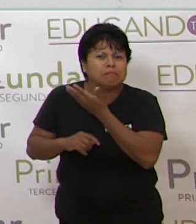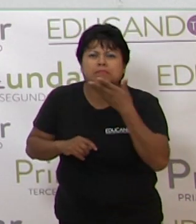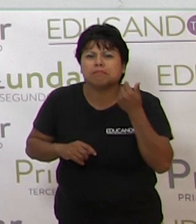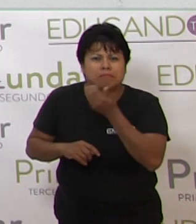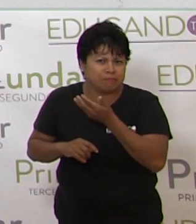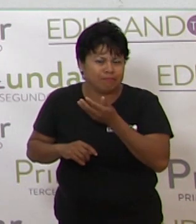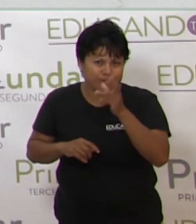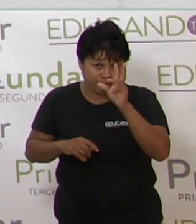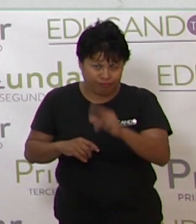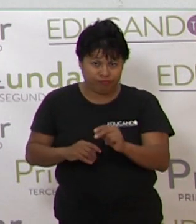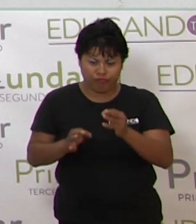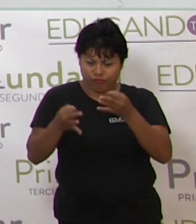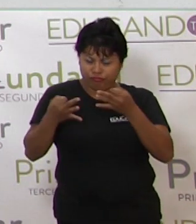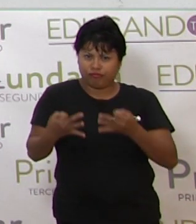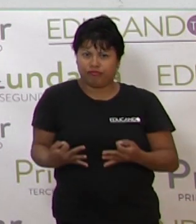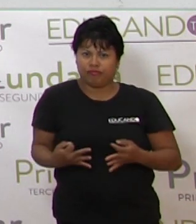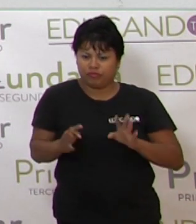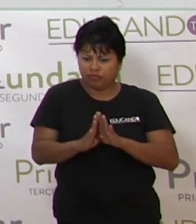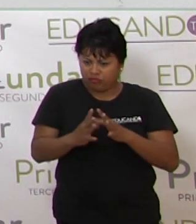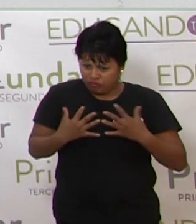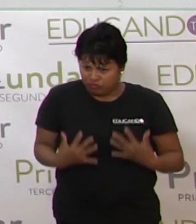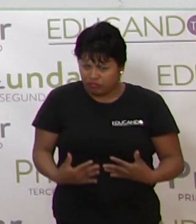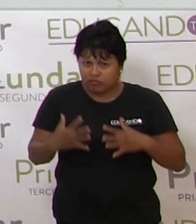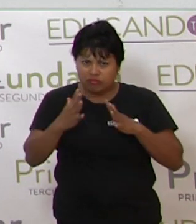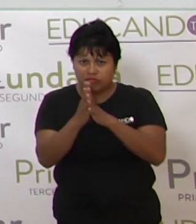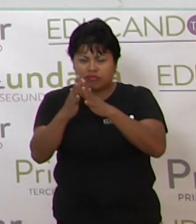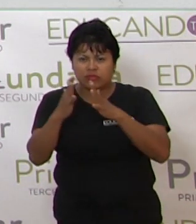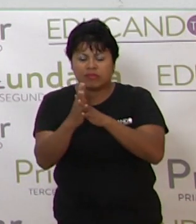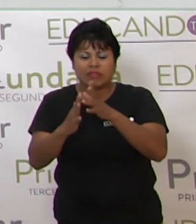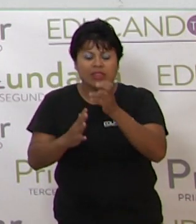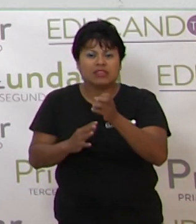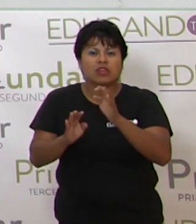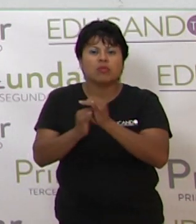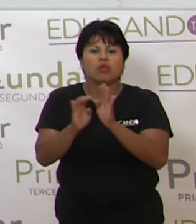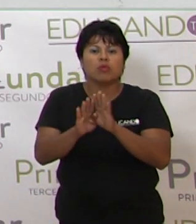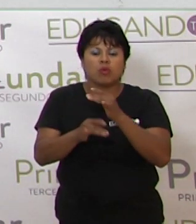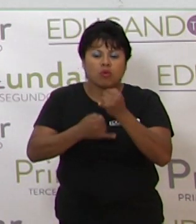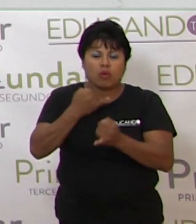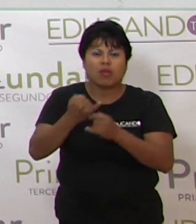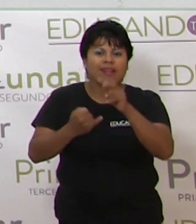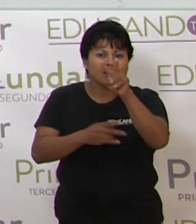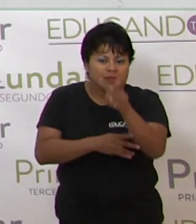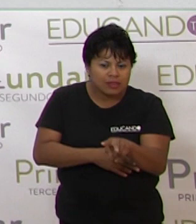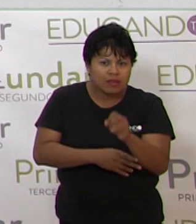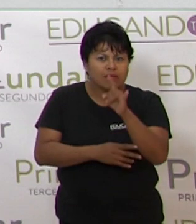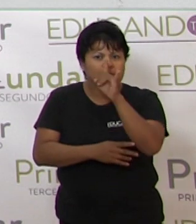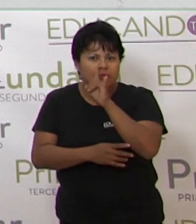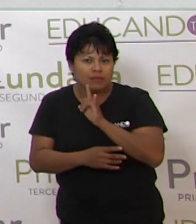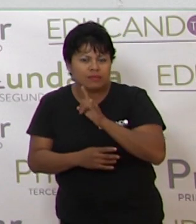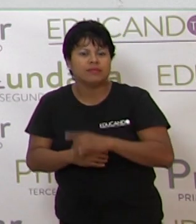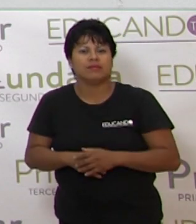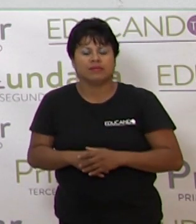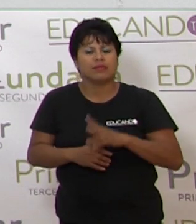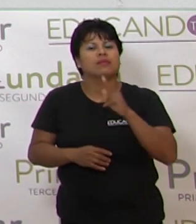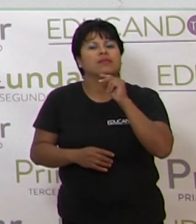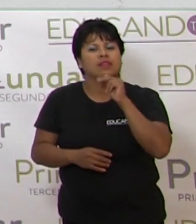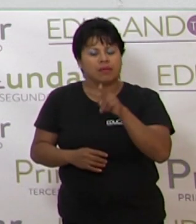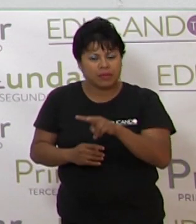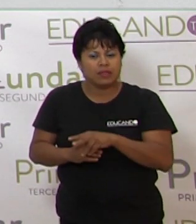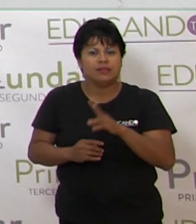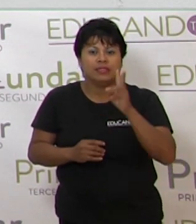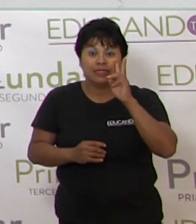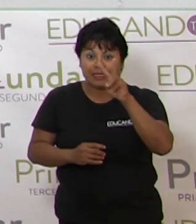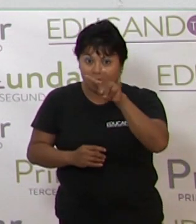corriente. Entonces este juego otra vez de lo que es real, lo que no es real, también